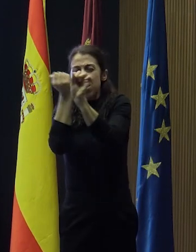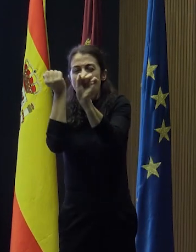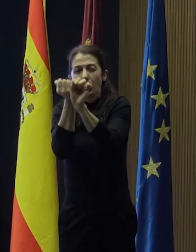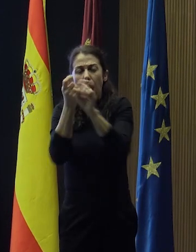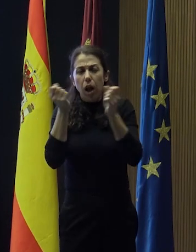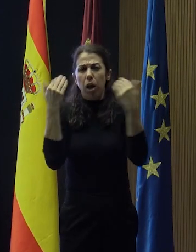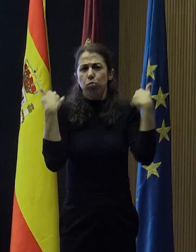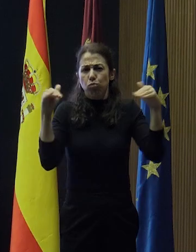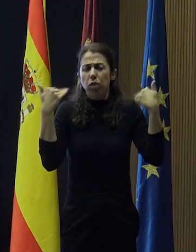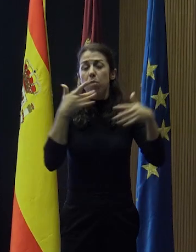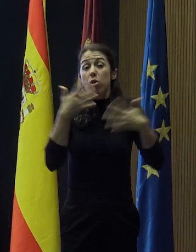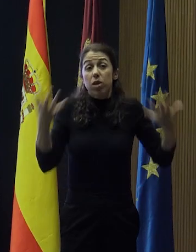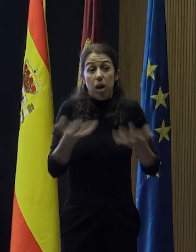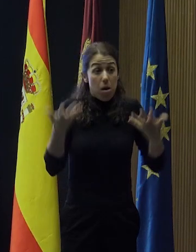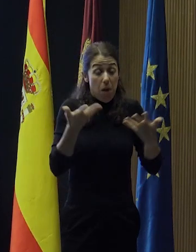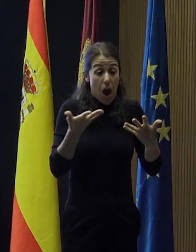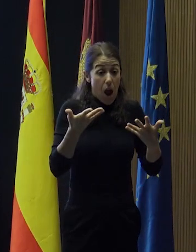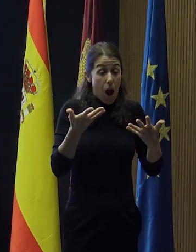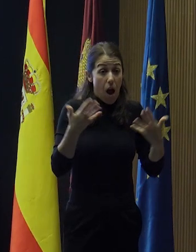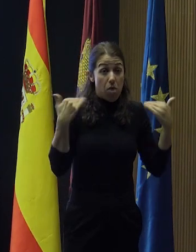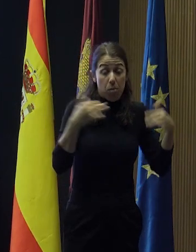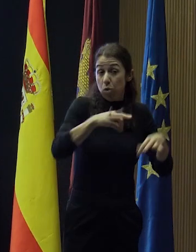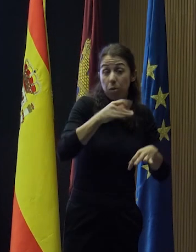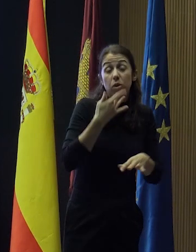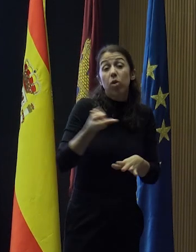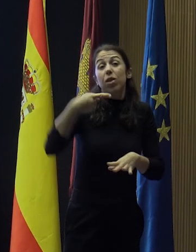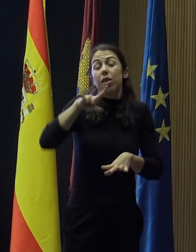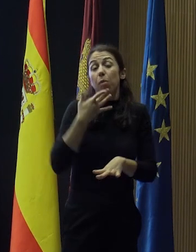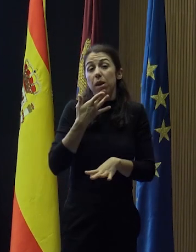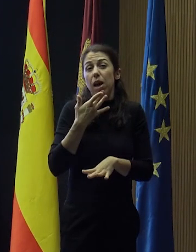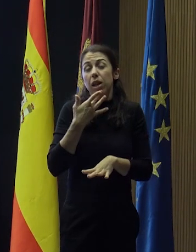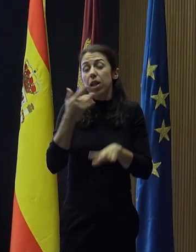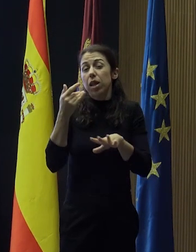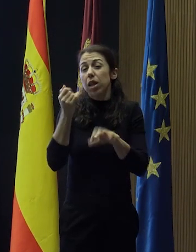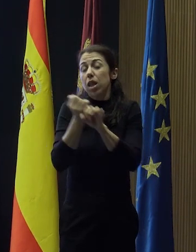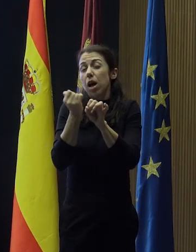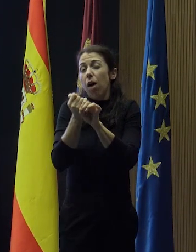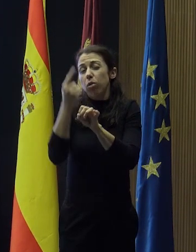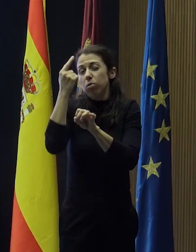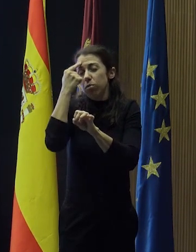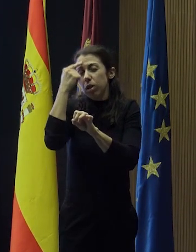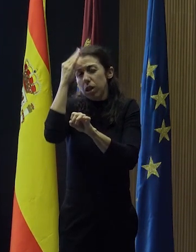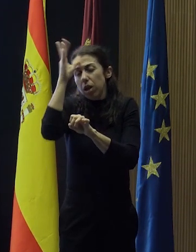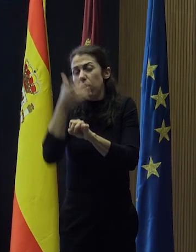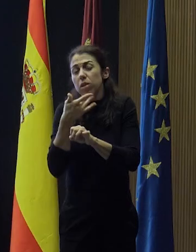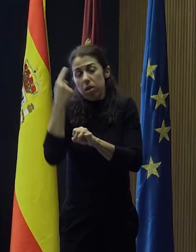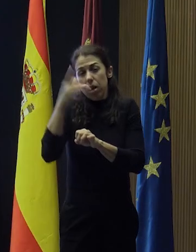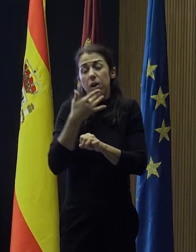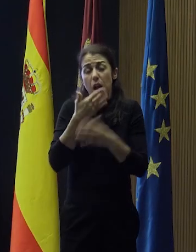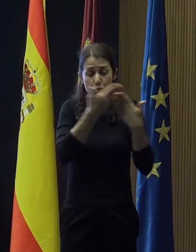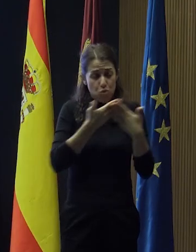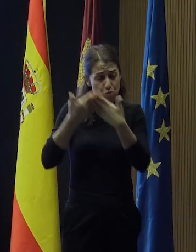entrenarla y por eso se anima no solamente a hacer deporte, sino también a hacer tareas intelectuales. Esto también se sabe. Se han